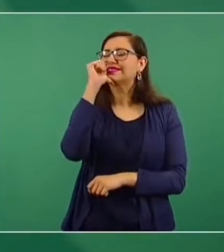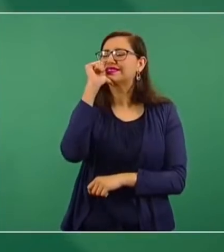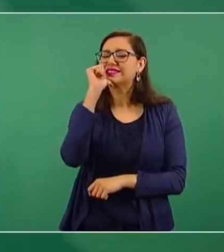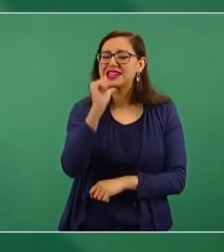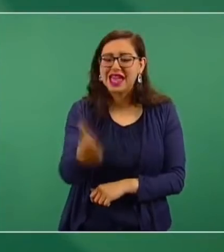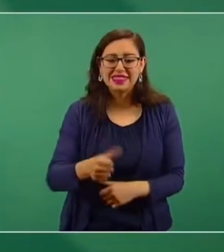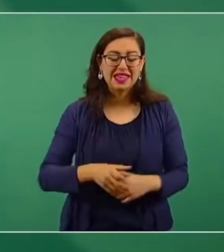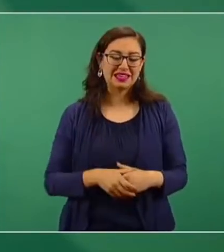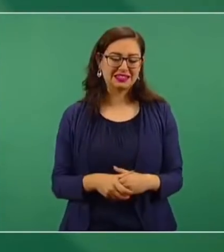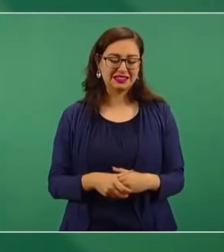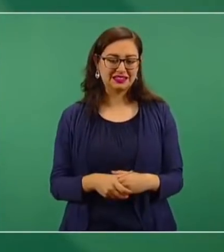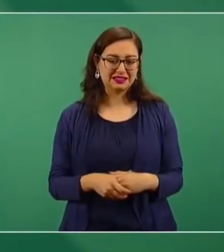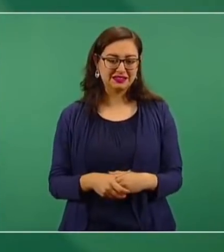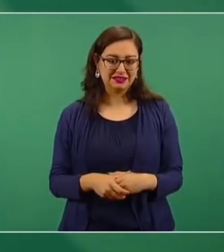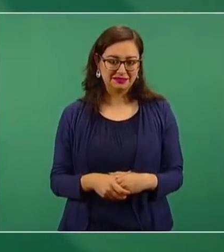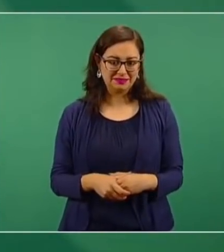monstruosa.